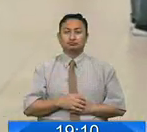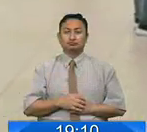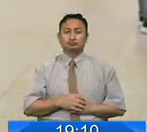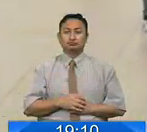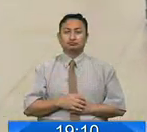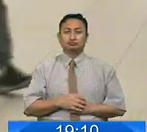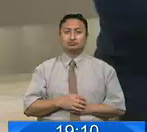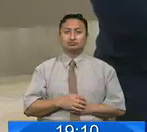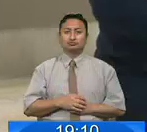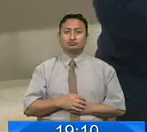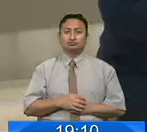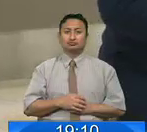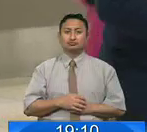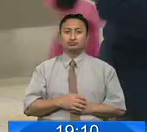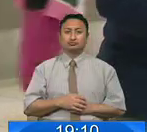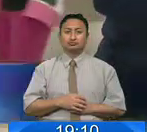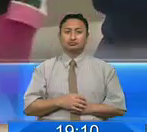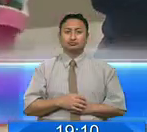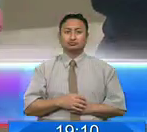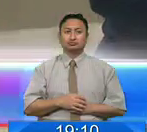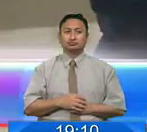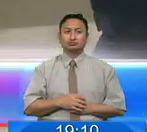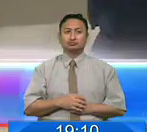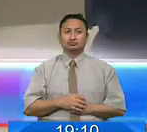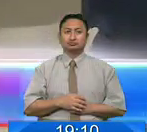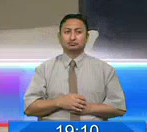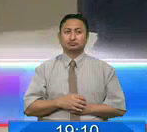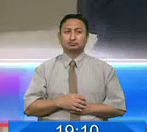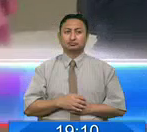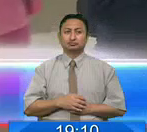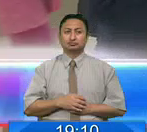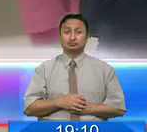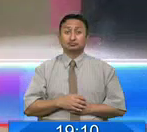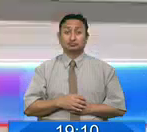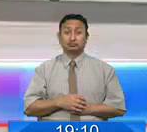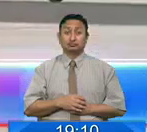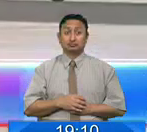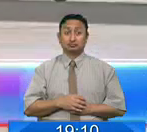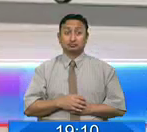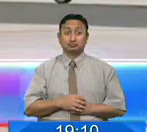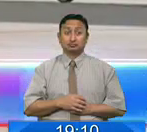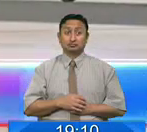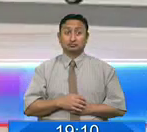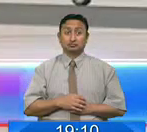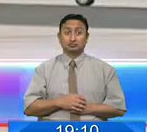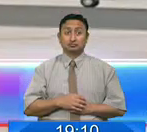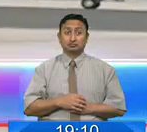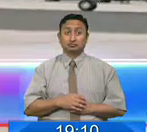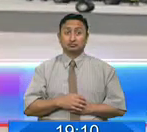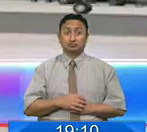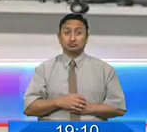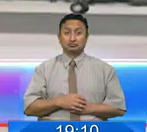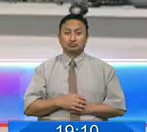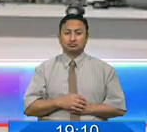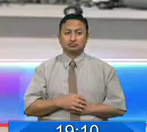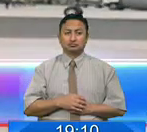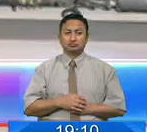acaba de llegar de viaje al aeropuerto mariscal sucre de las de otra provincia cuando le preguntamos